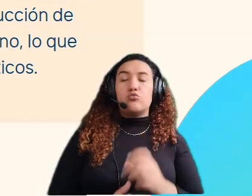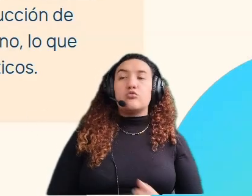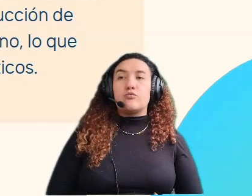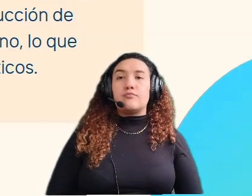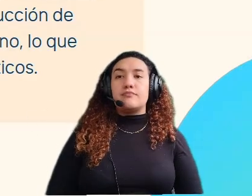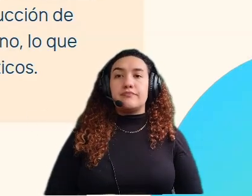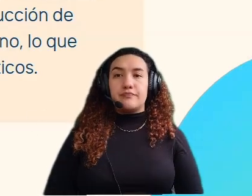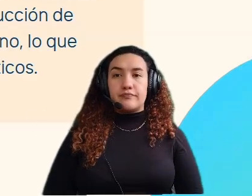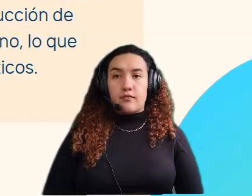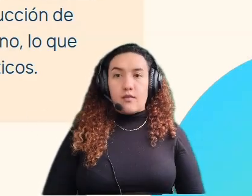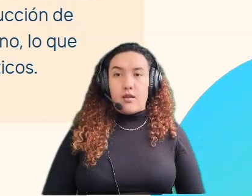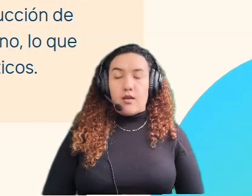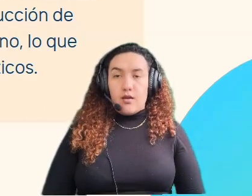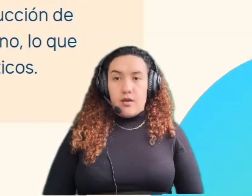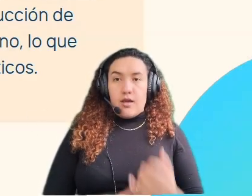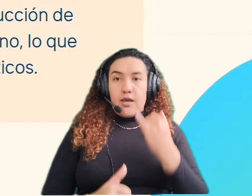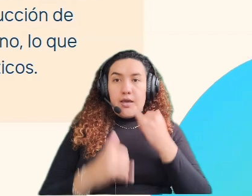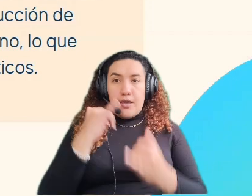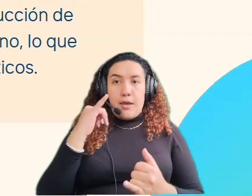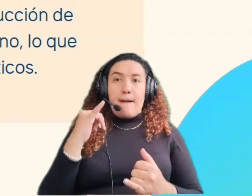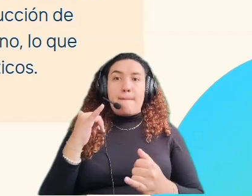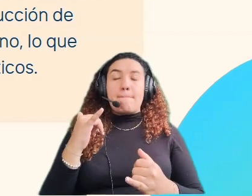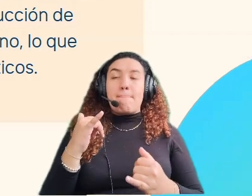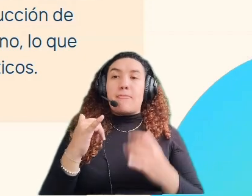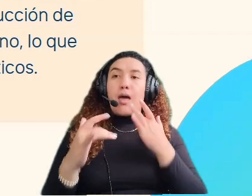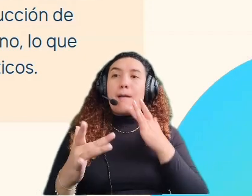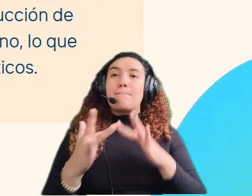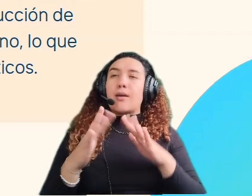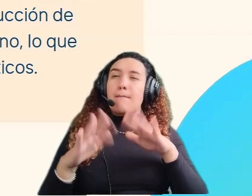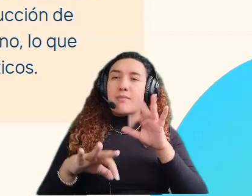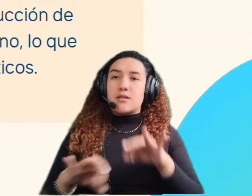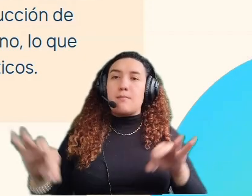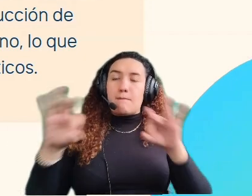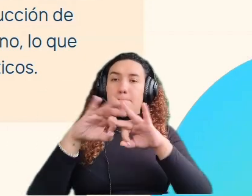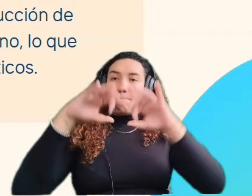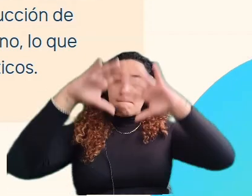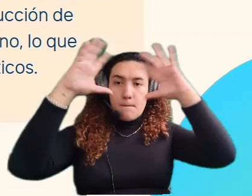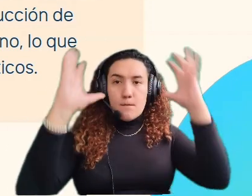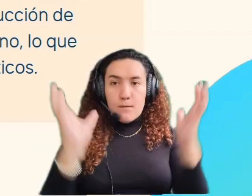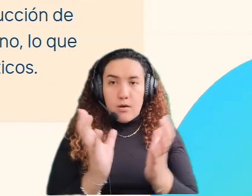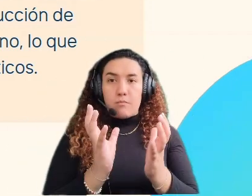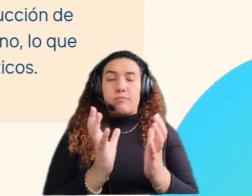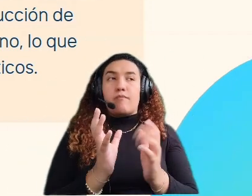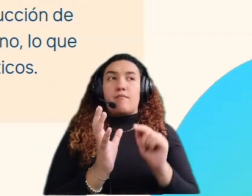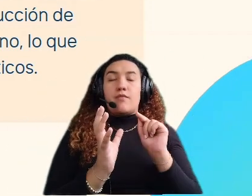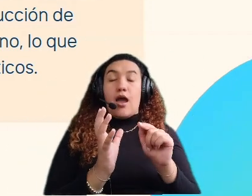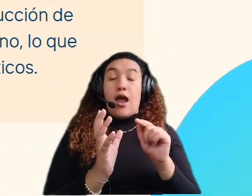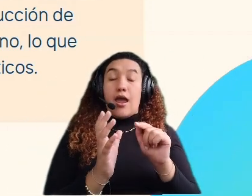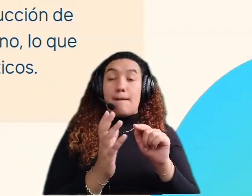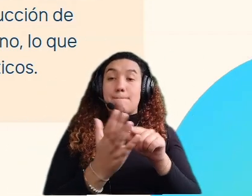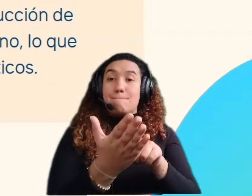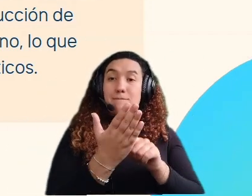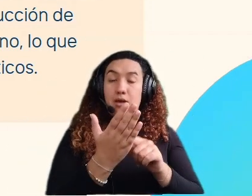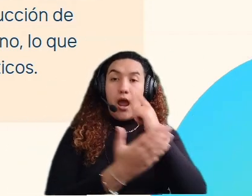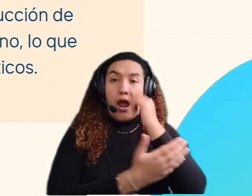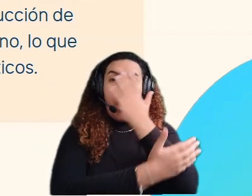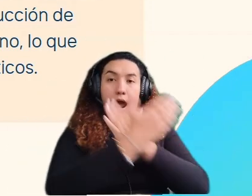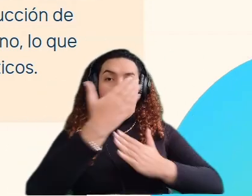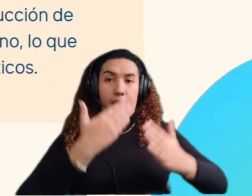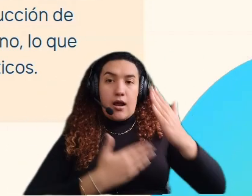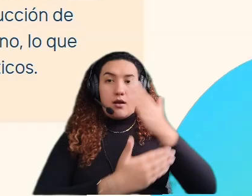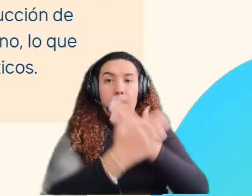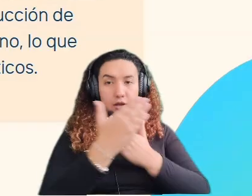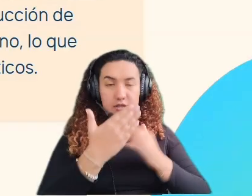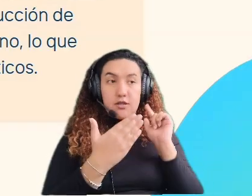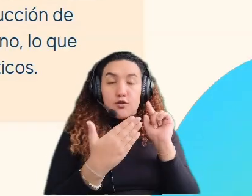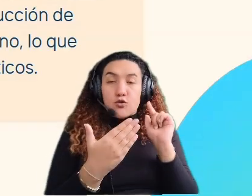de los resultados finales fueron las rutas bioquímicas y cuantificación de la relevancia global. En esta parte se hizo análisis